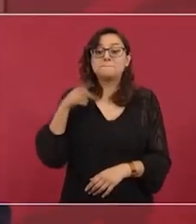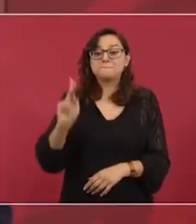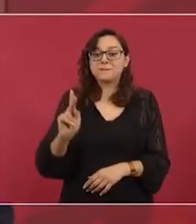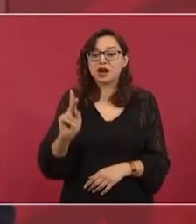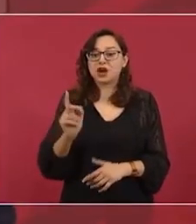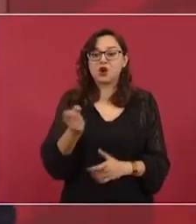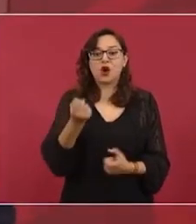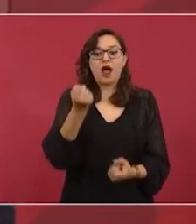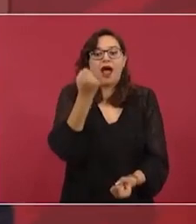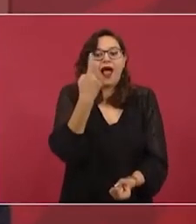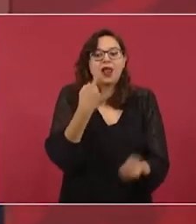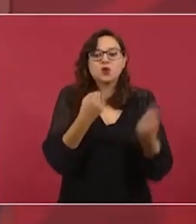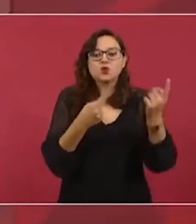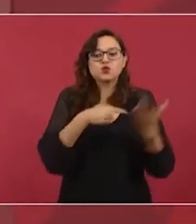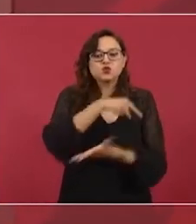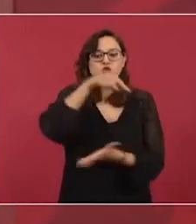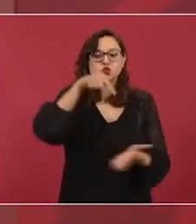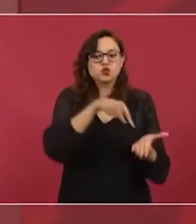limitada